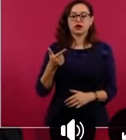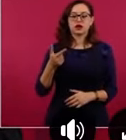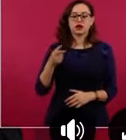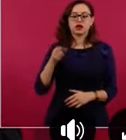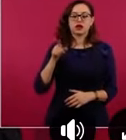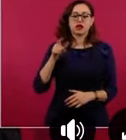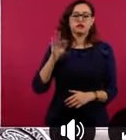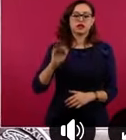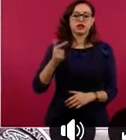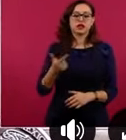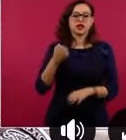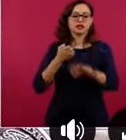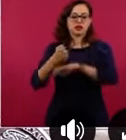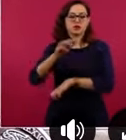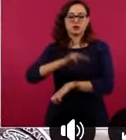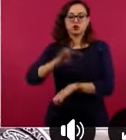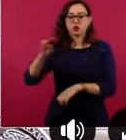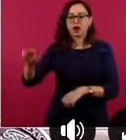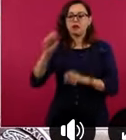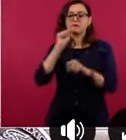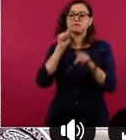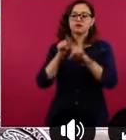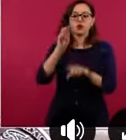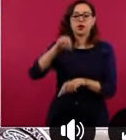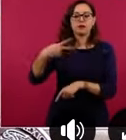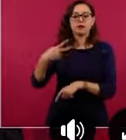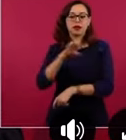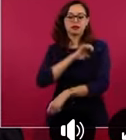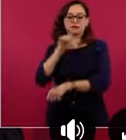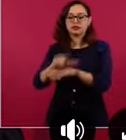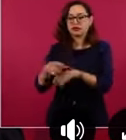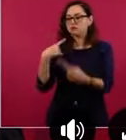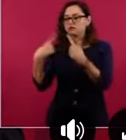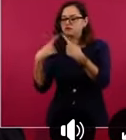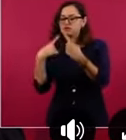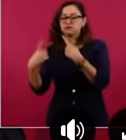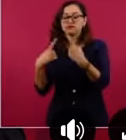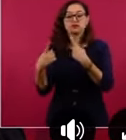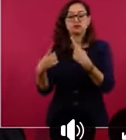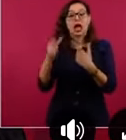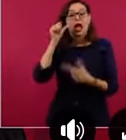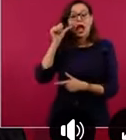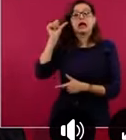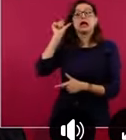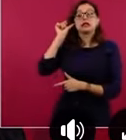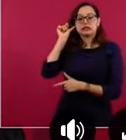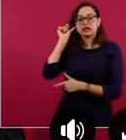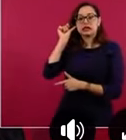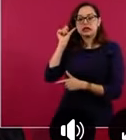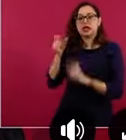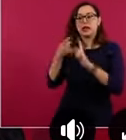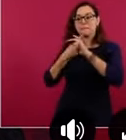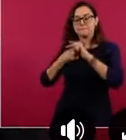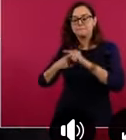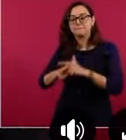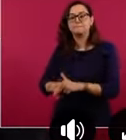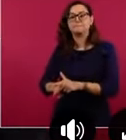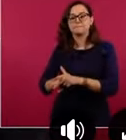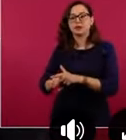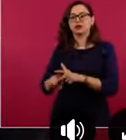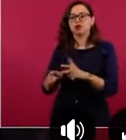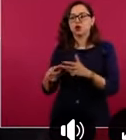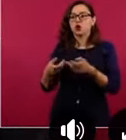Delincuencia Organizada. La audiencia terminó muy tarde, prácticamente una hora y media